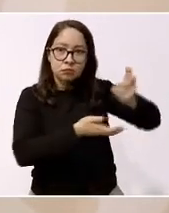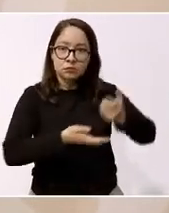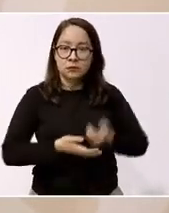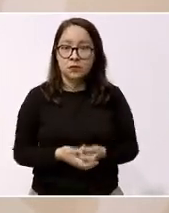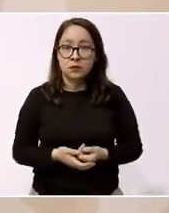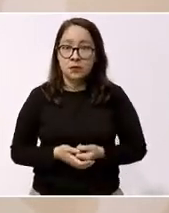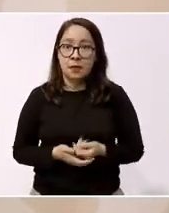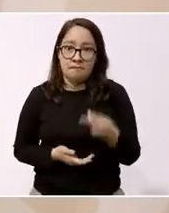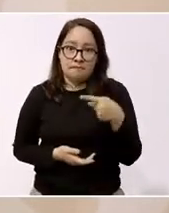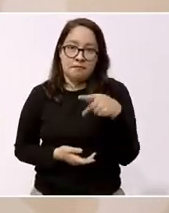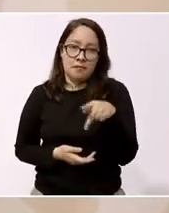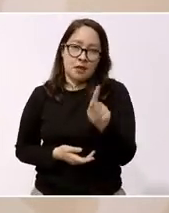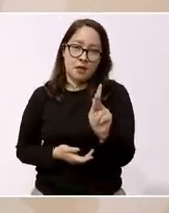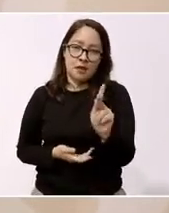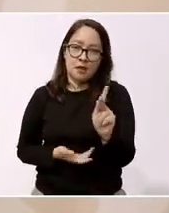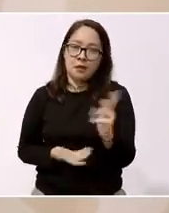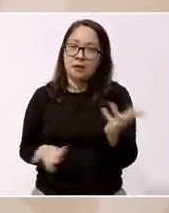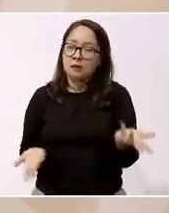no sirve